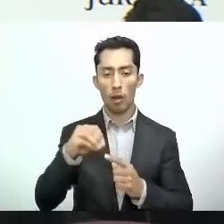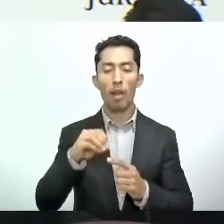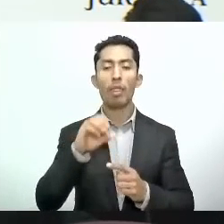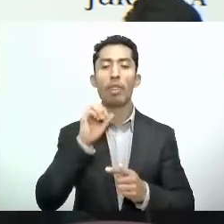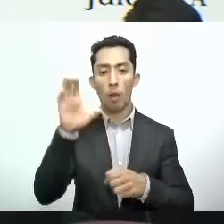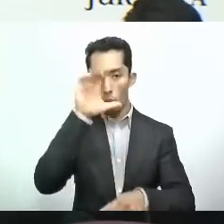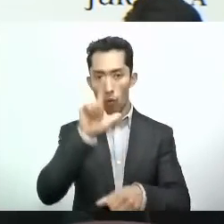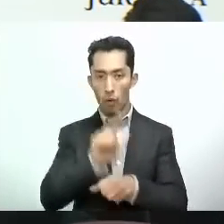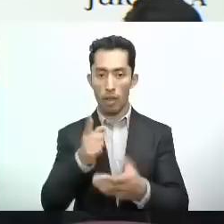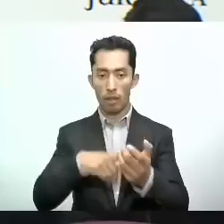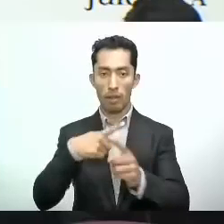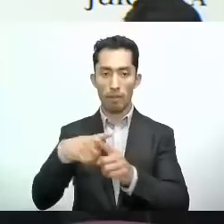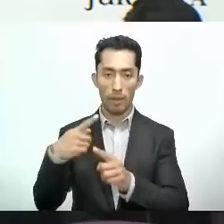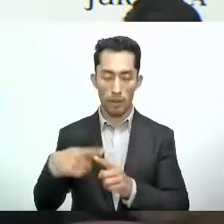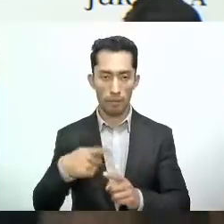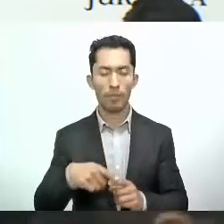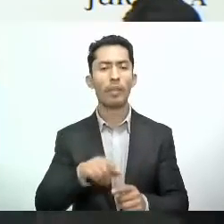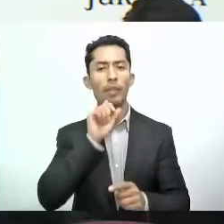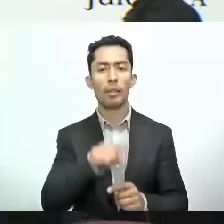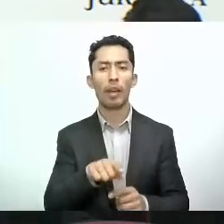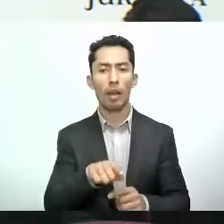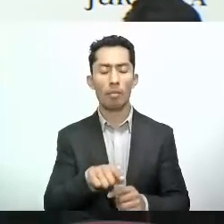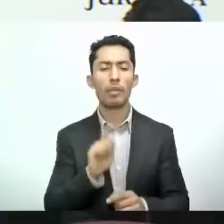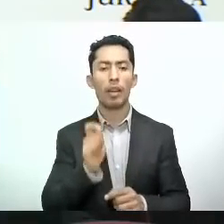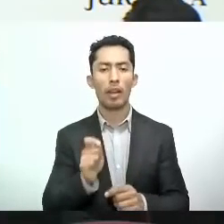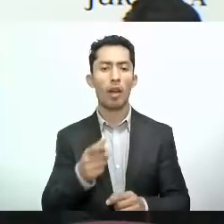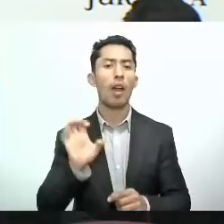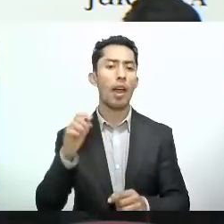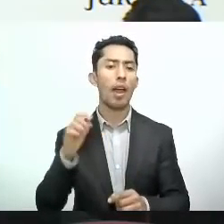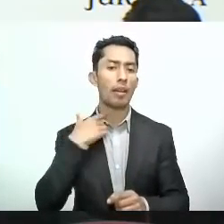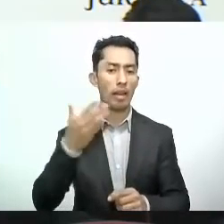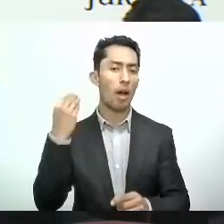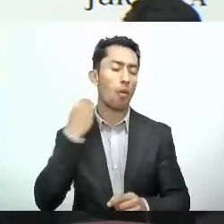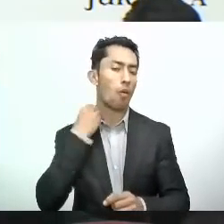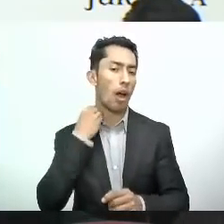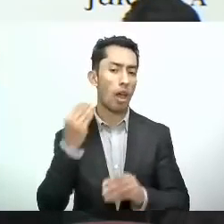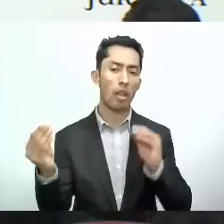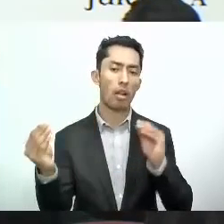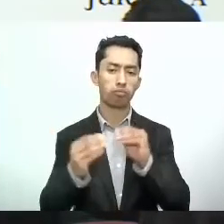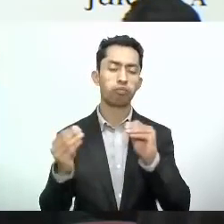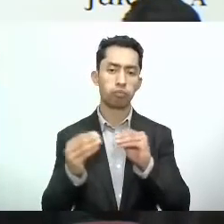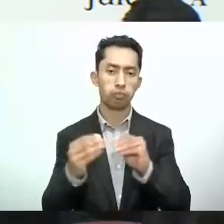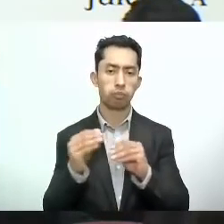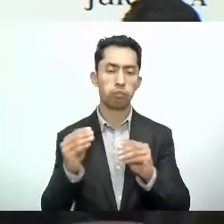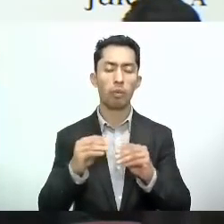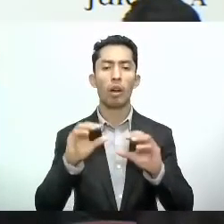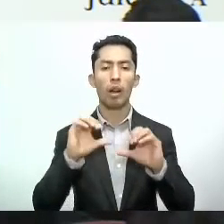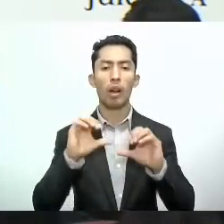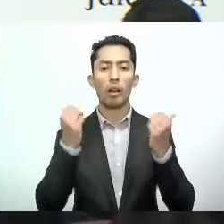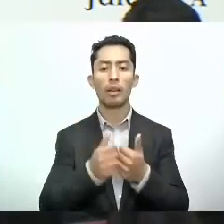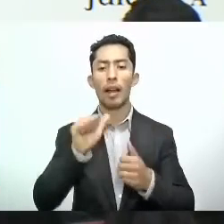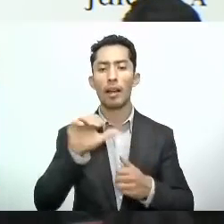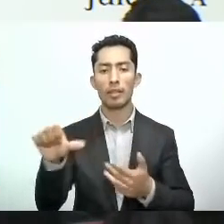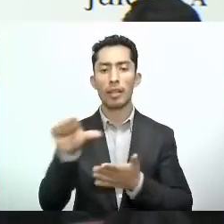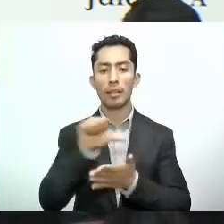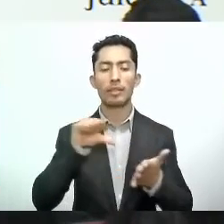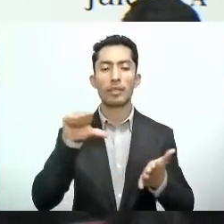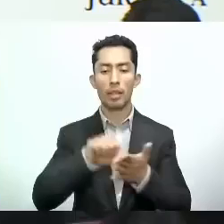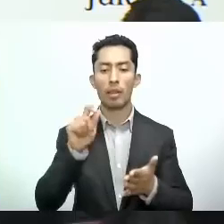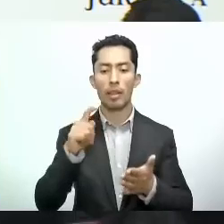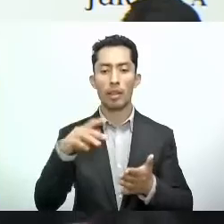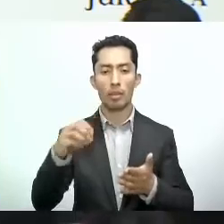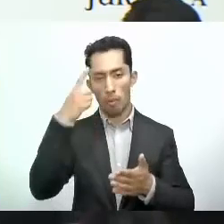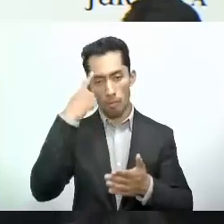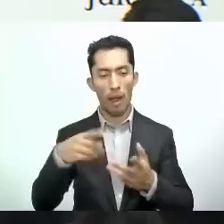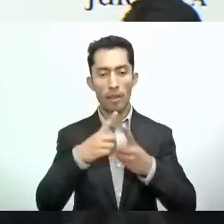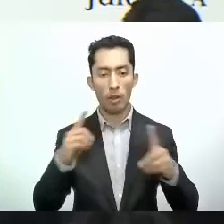interculturalidad. Asimismo, fungió como abogada litigante en la organización civil Centro Alternativo para el Desarrollo